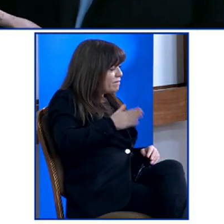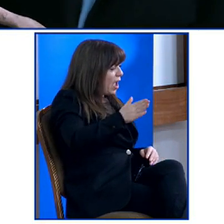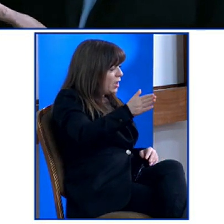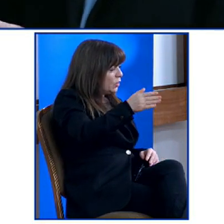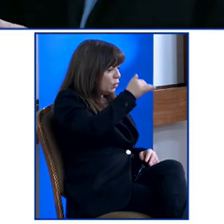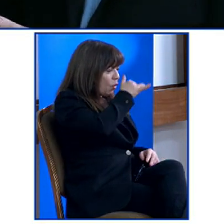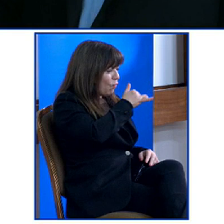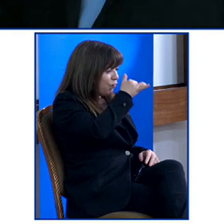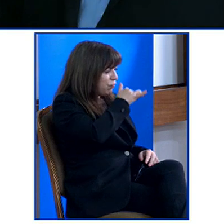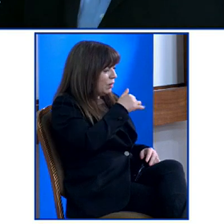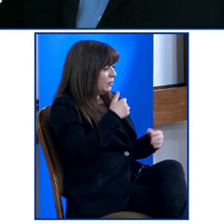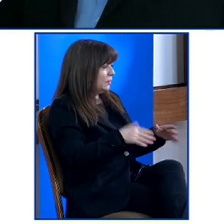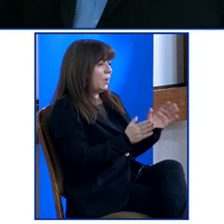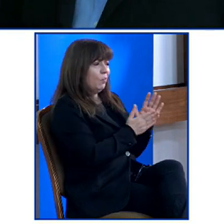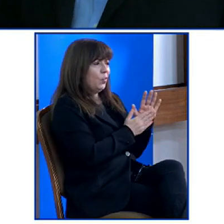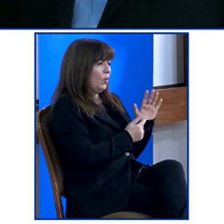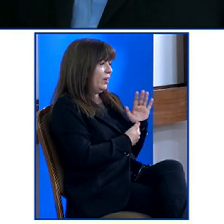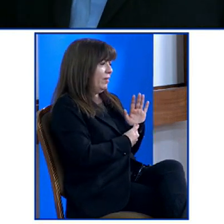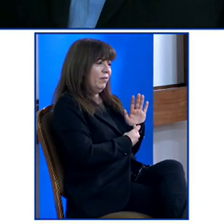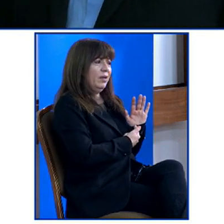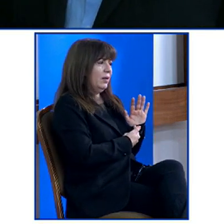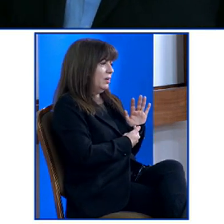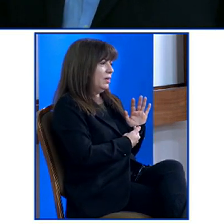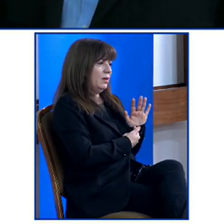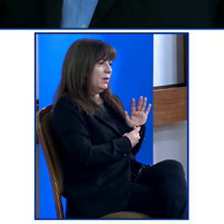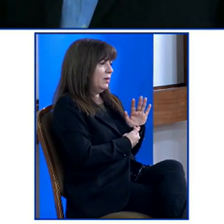están más que comprobados.